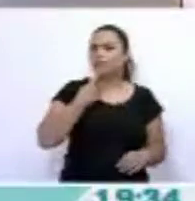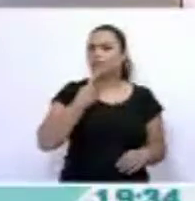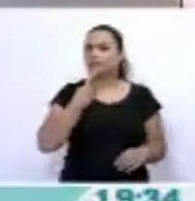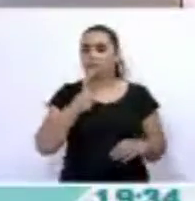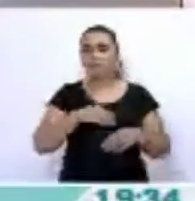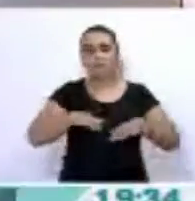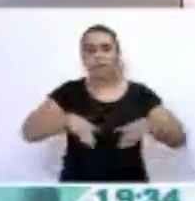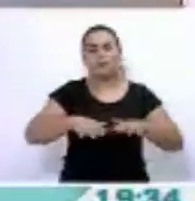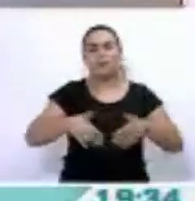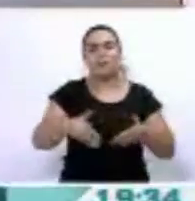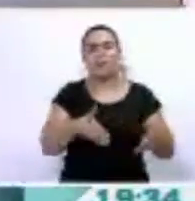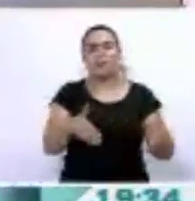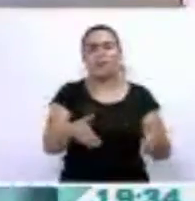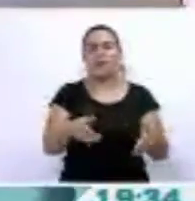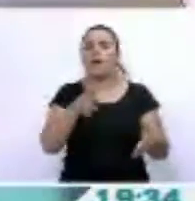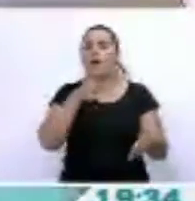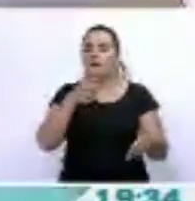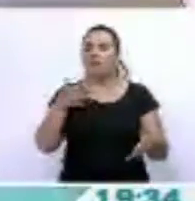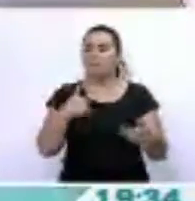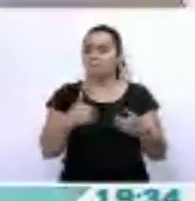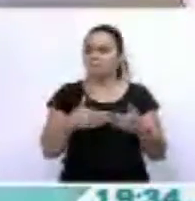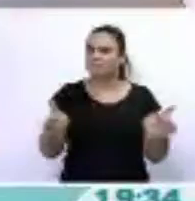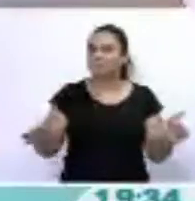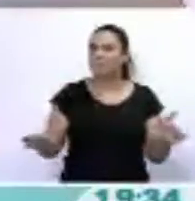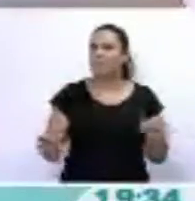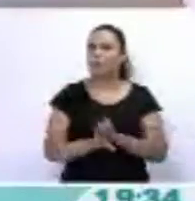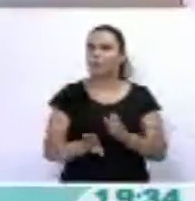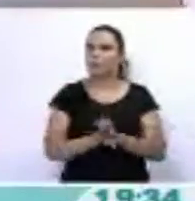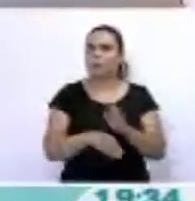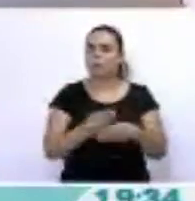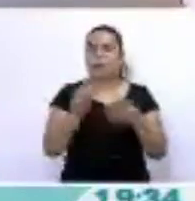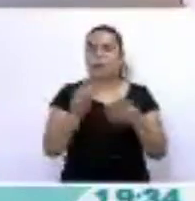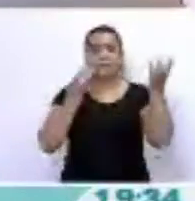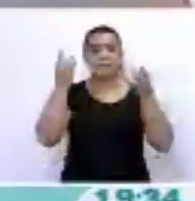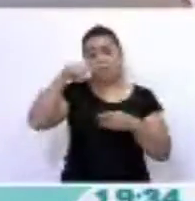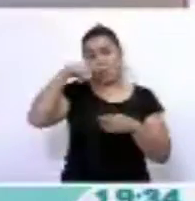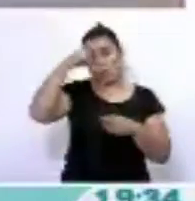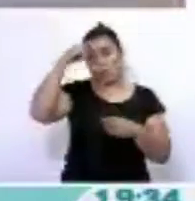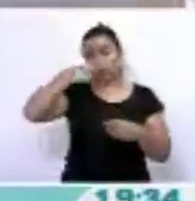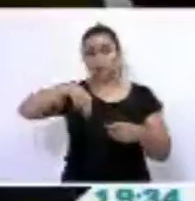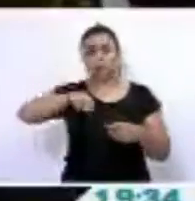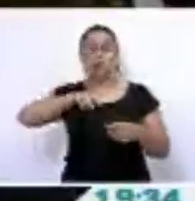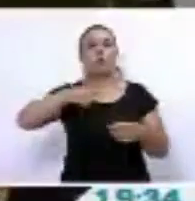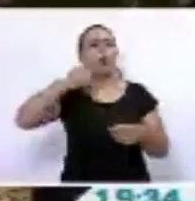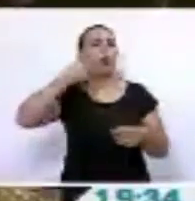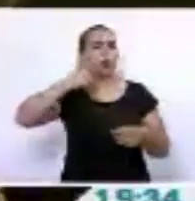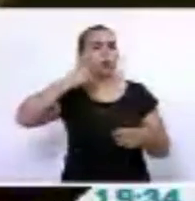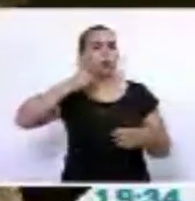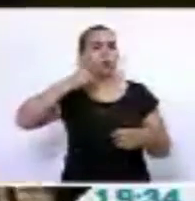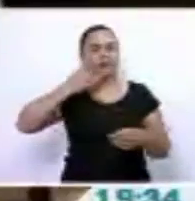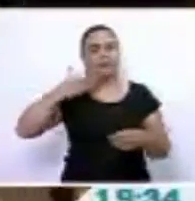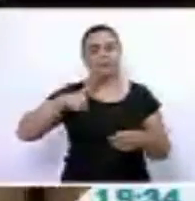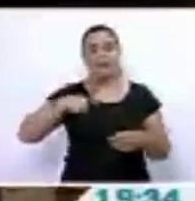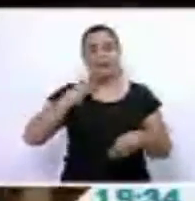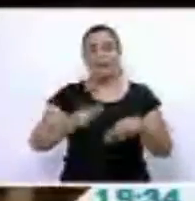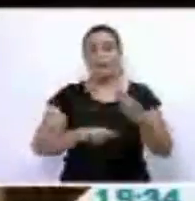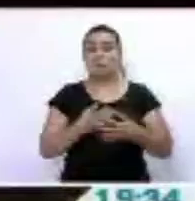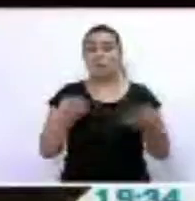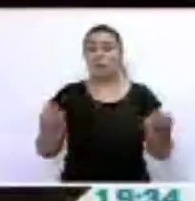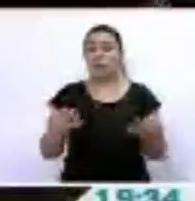río, lo que sí que va a abrir y va a permanecer y desarrollar esa actividad cultural a la que nos tiene acostumbrado este chiringuito. ¿Cierto? Es, por supuesto, sí, la cantina